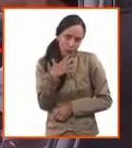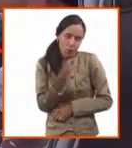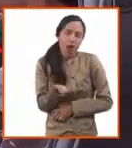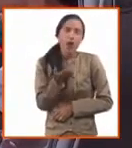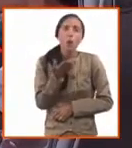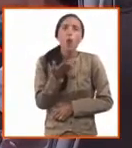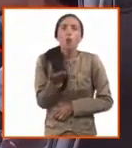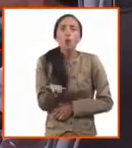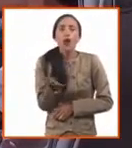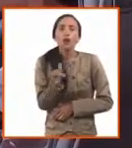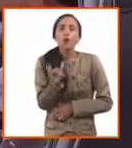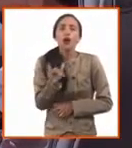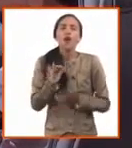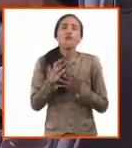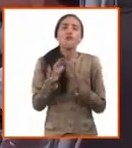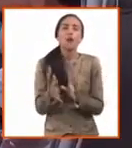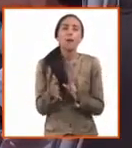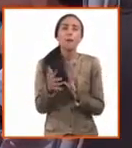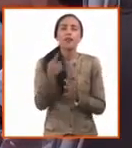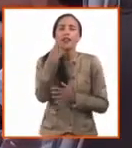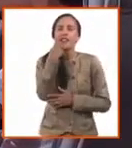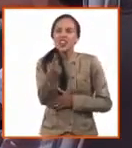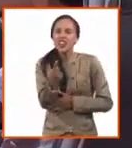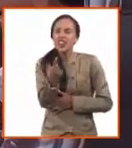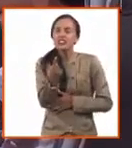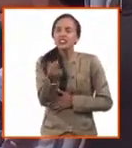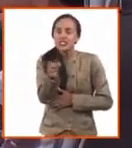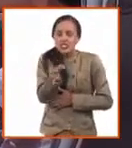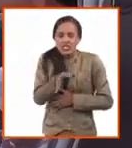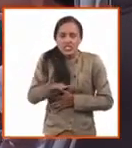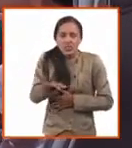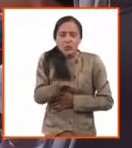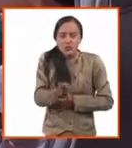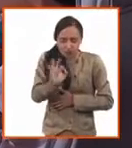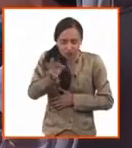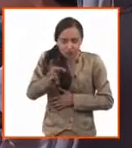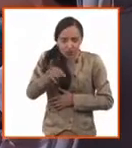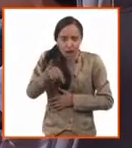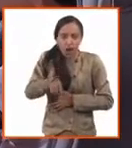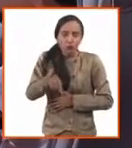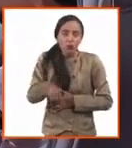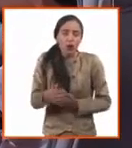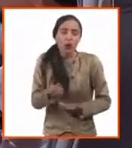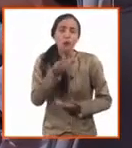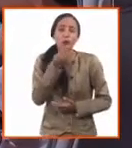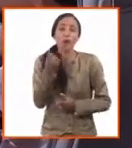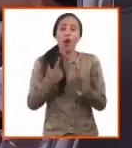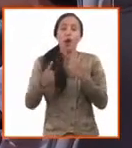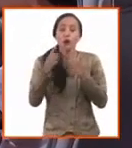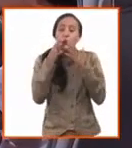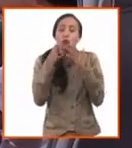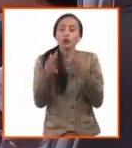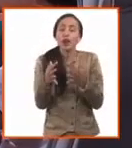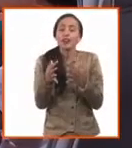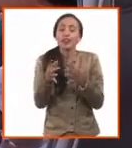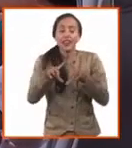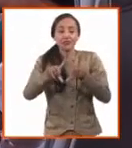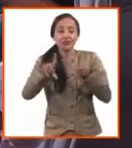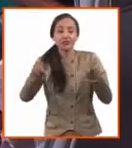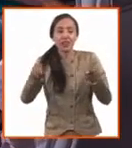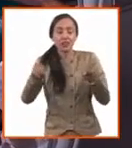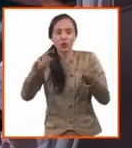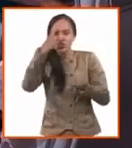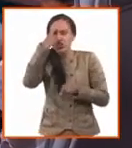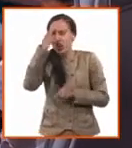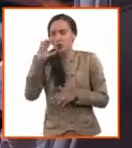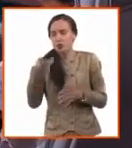poco las maneras de ver la realidad actual que nos puede servir de clave en ese sector que se